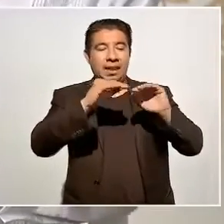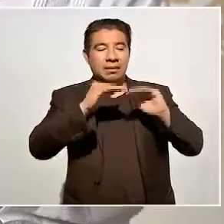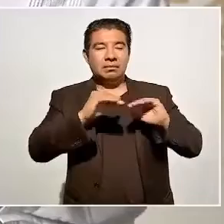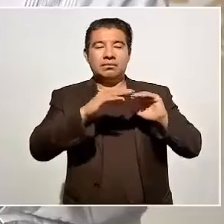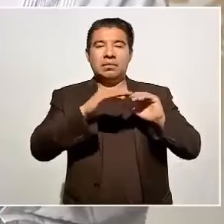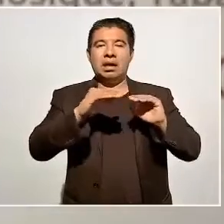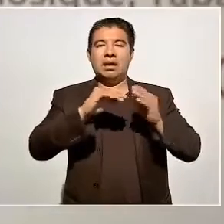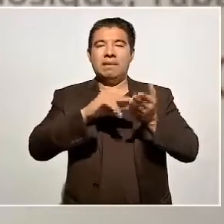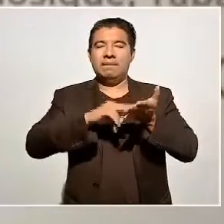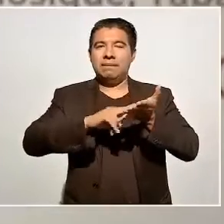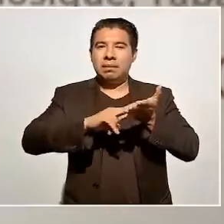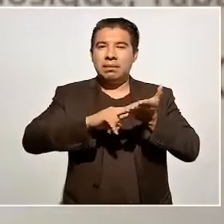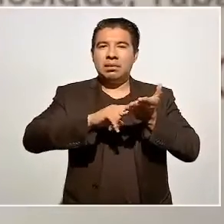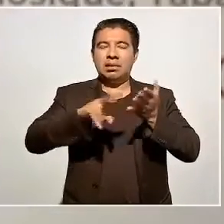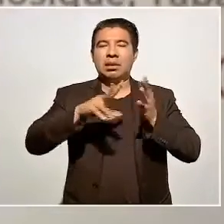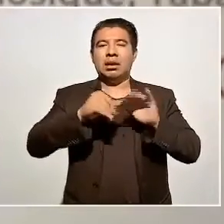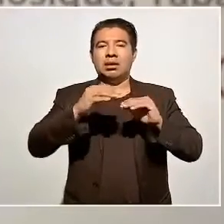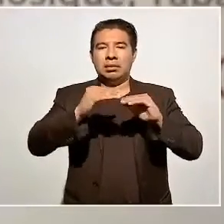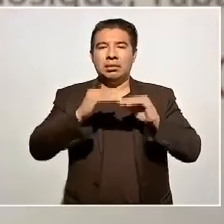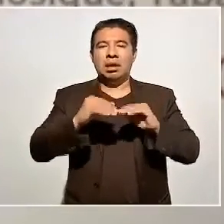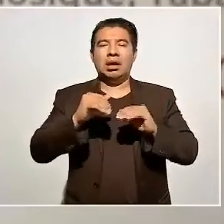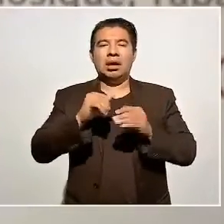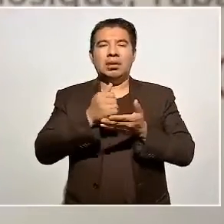fondo el azul turquesa.